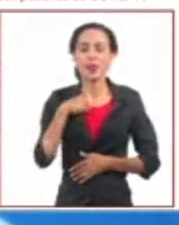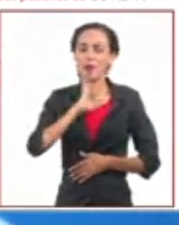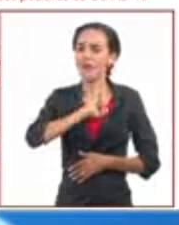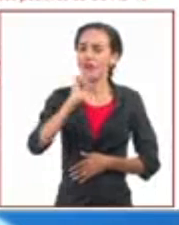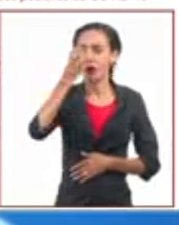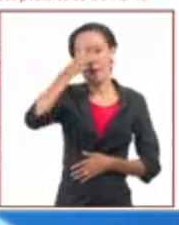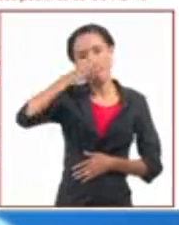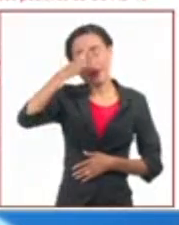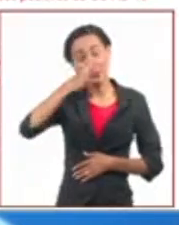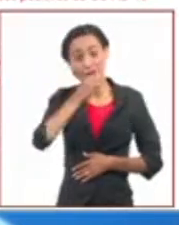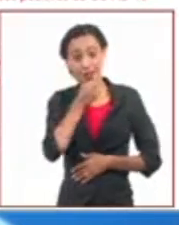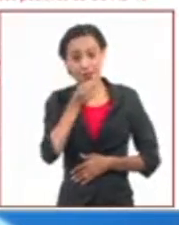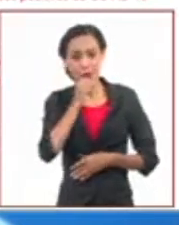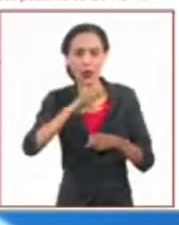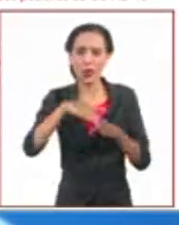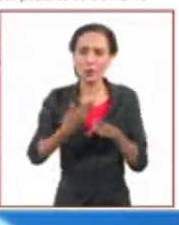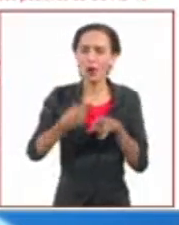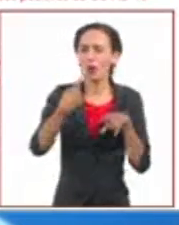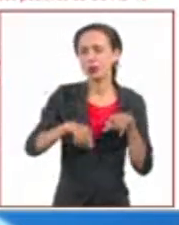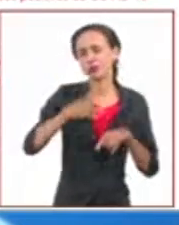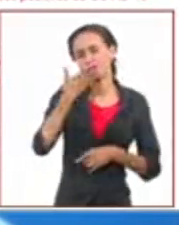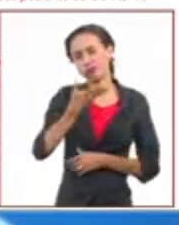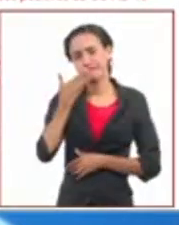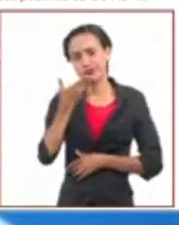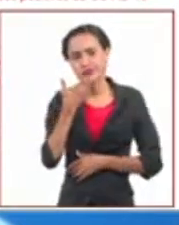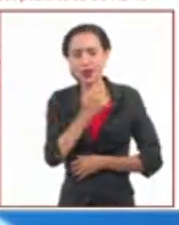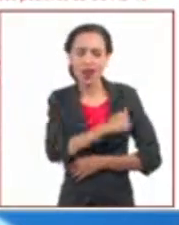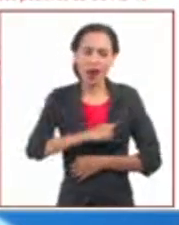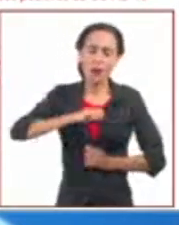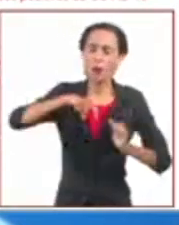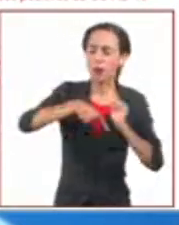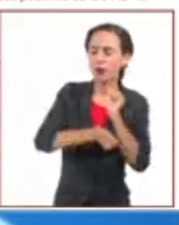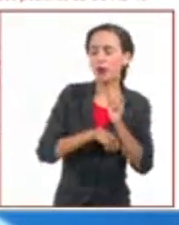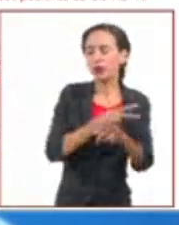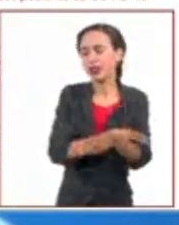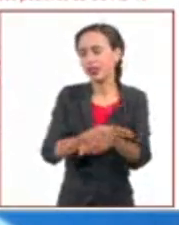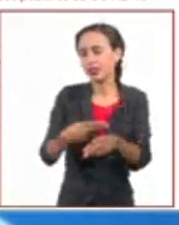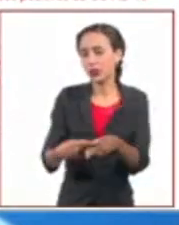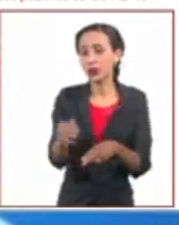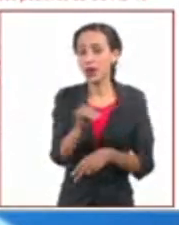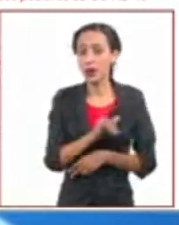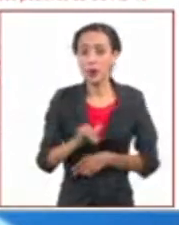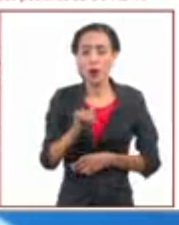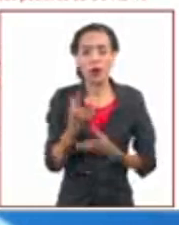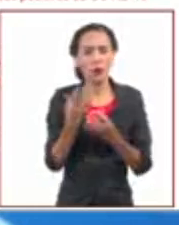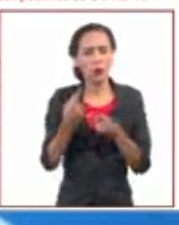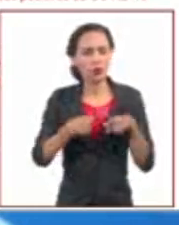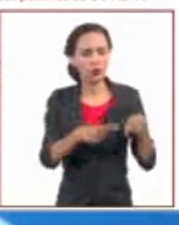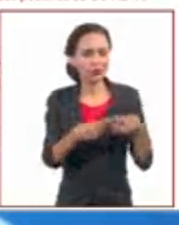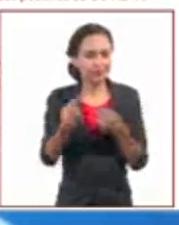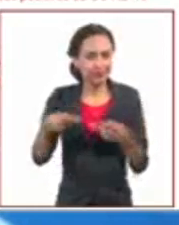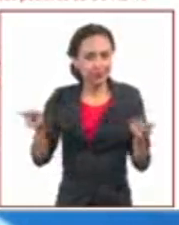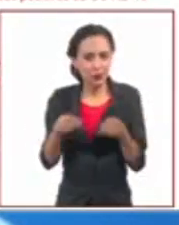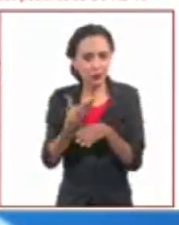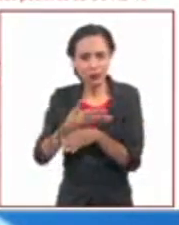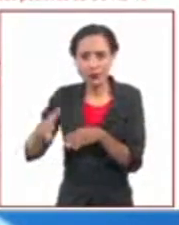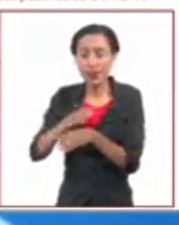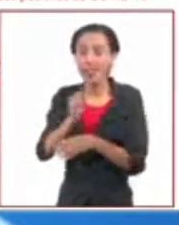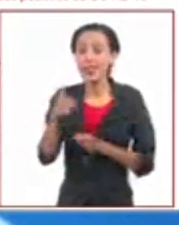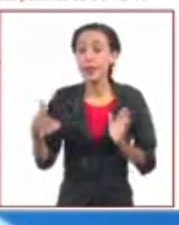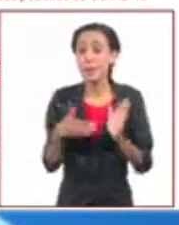repertorio poético de amor de historias profundas y de reconocidos signos de la mano con ritmos diversos que sedujeron a los diez mil asistentes